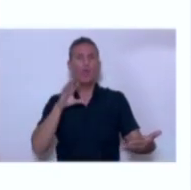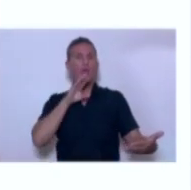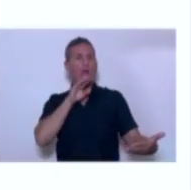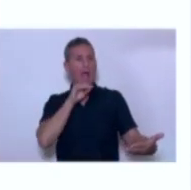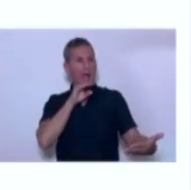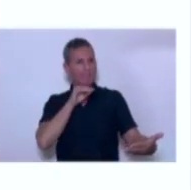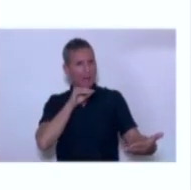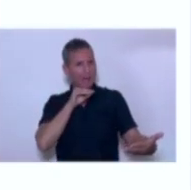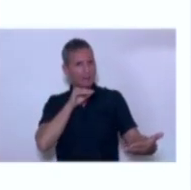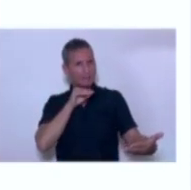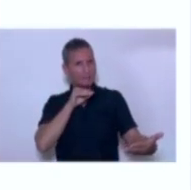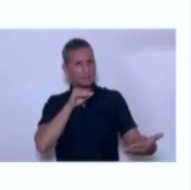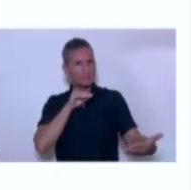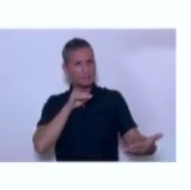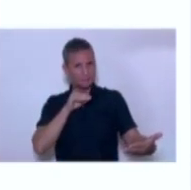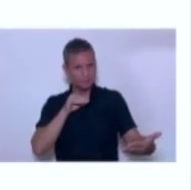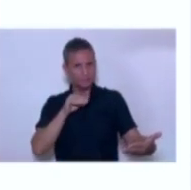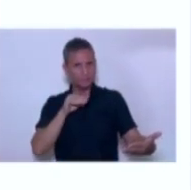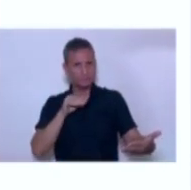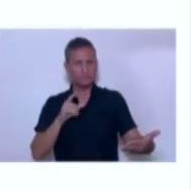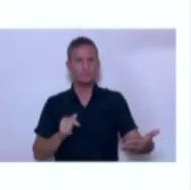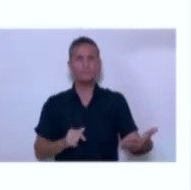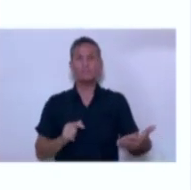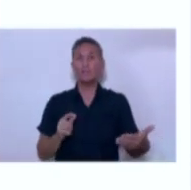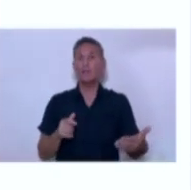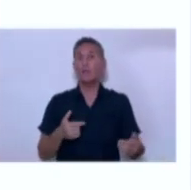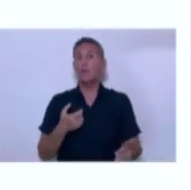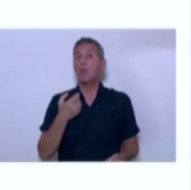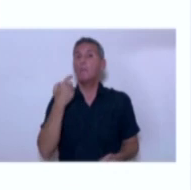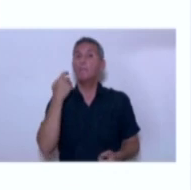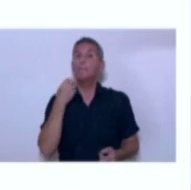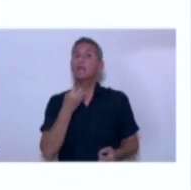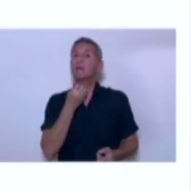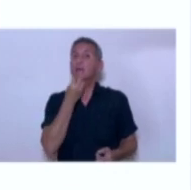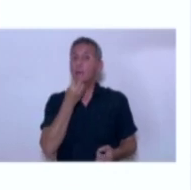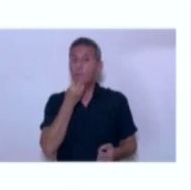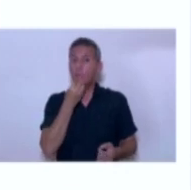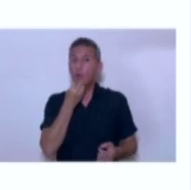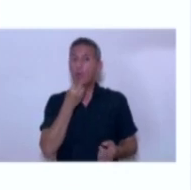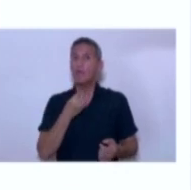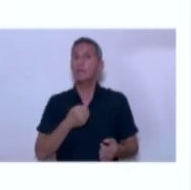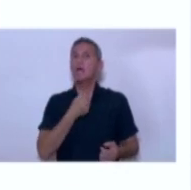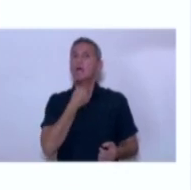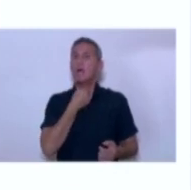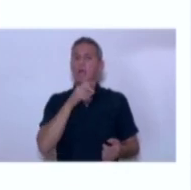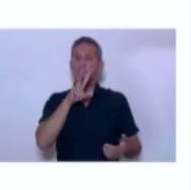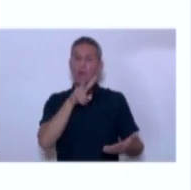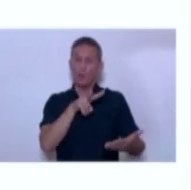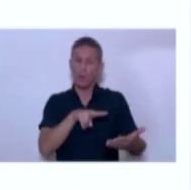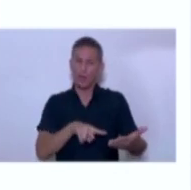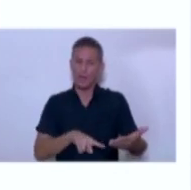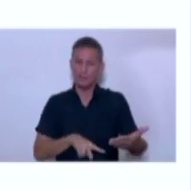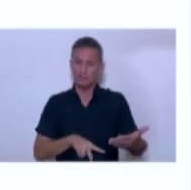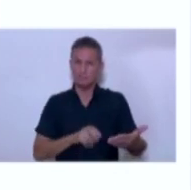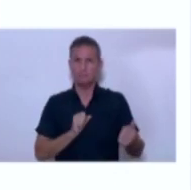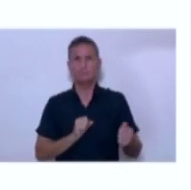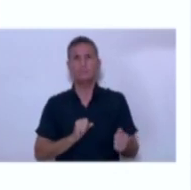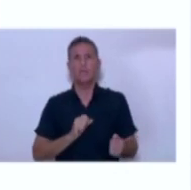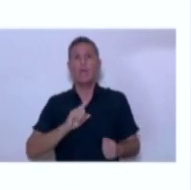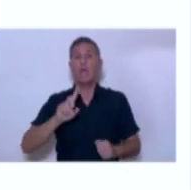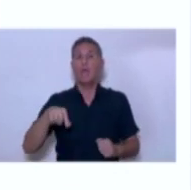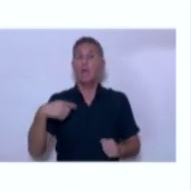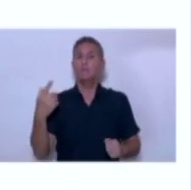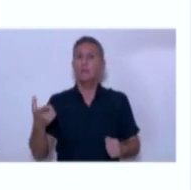voz, tratando siempre de que alguna persona escuche la lectura que se hace para que los pueda evaluar. No me hagan